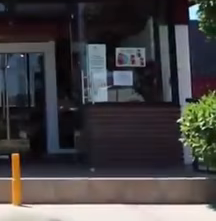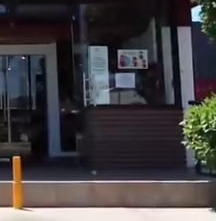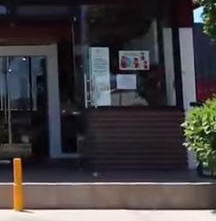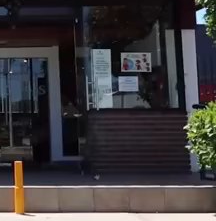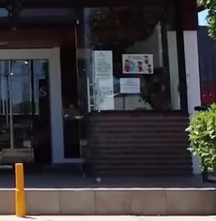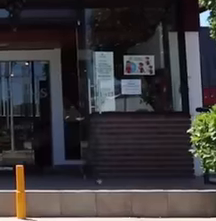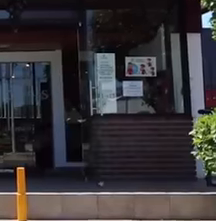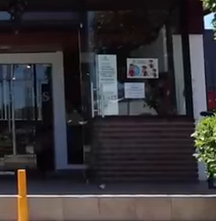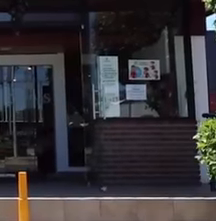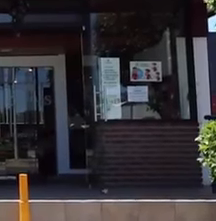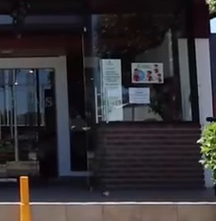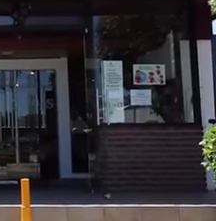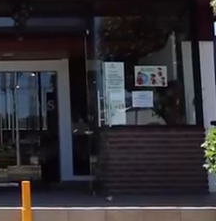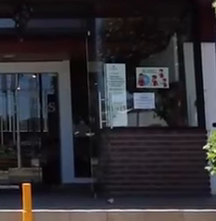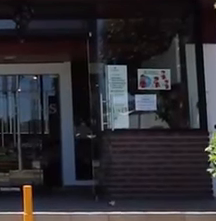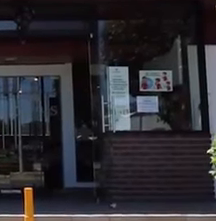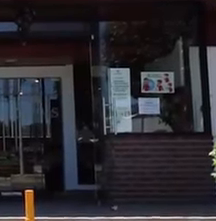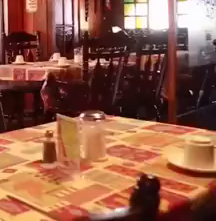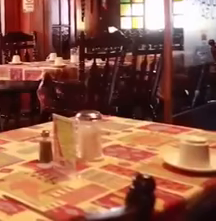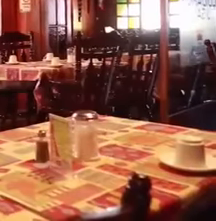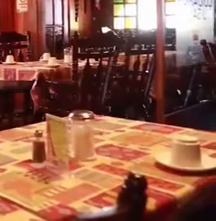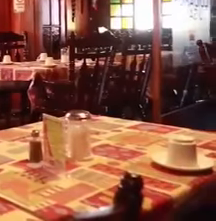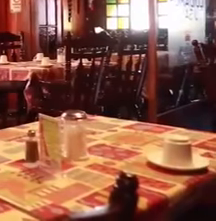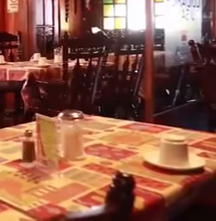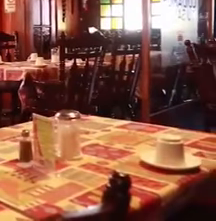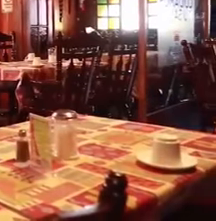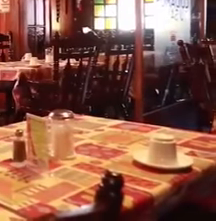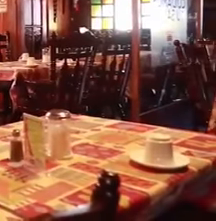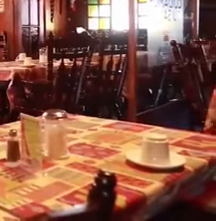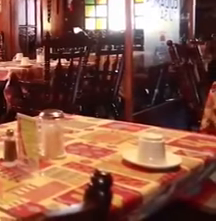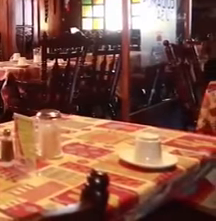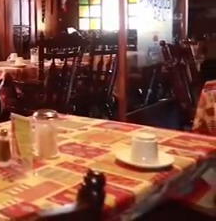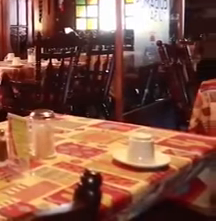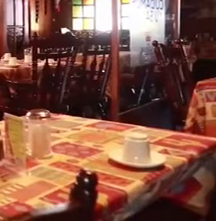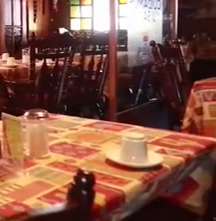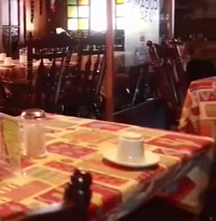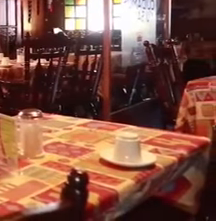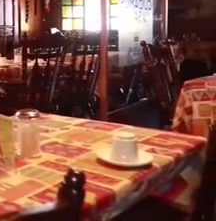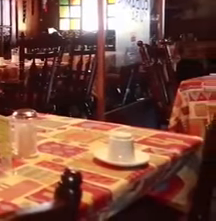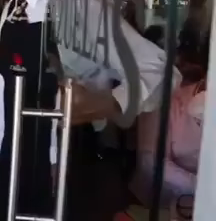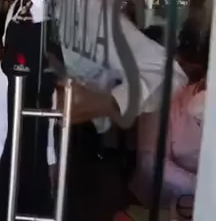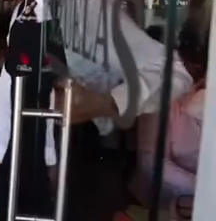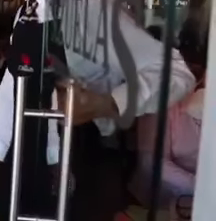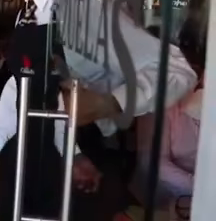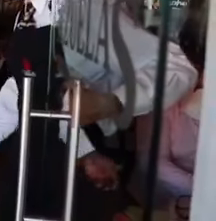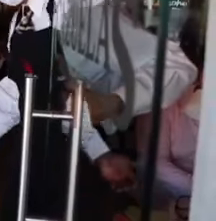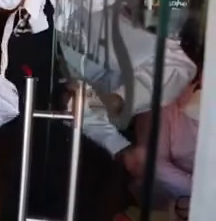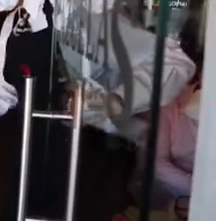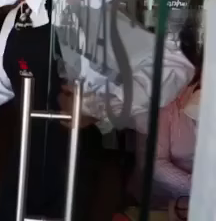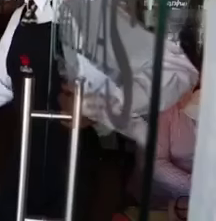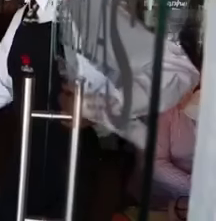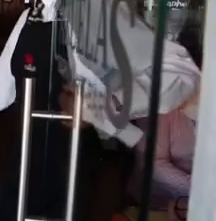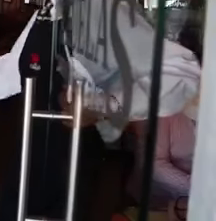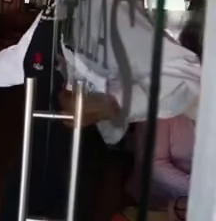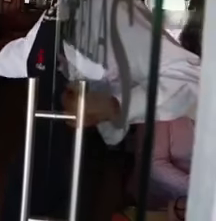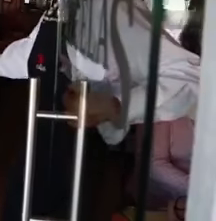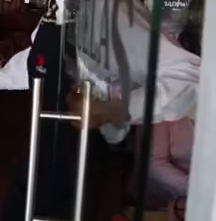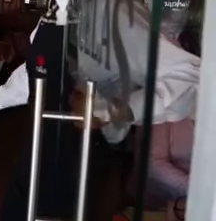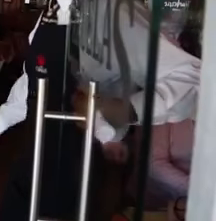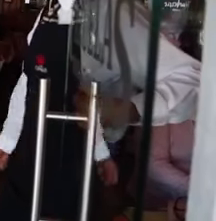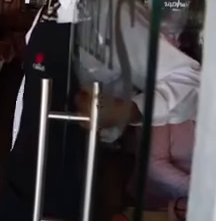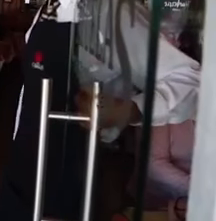En el restaurante Las Cazuelas, nos preparamos para seguir ofreciendo a nuestros clientes un servicio de calidad como desde